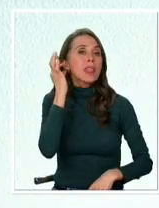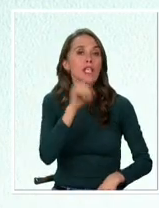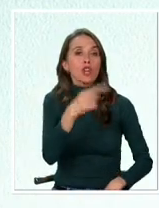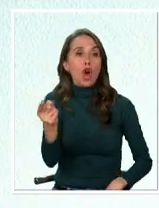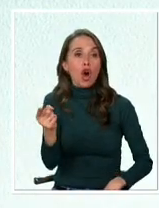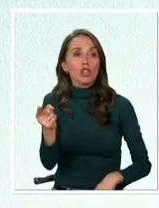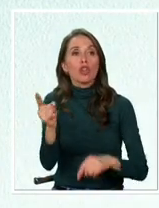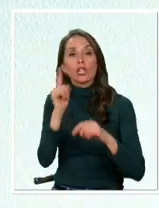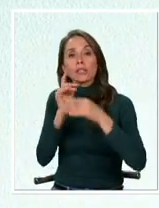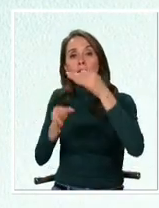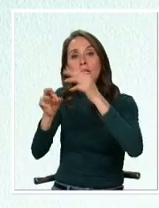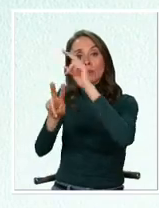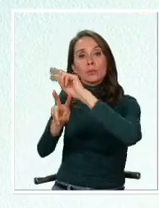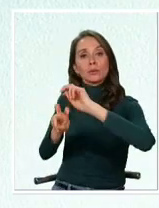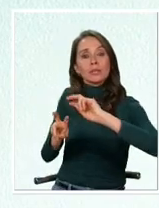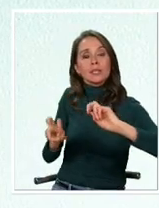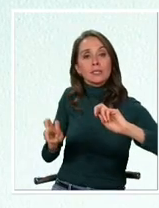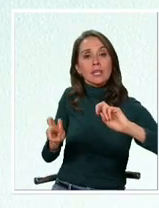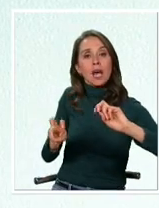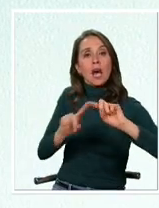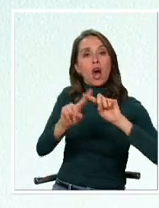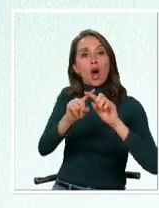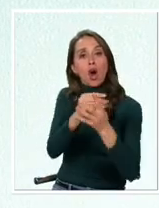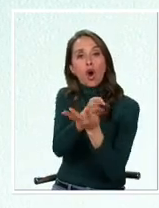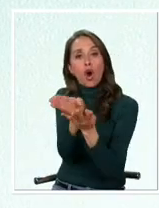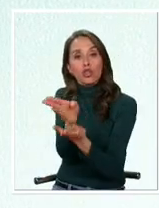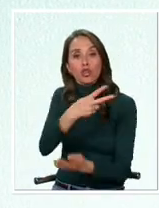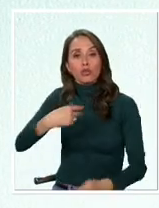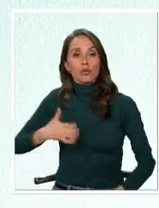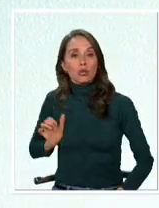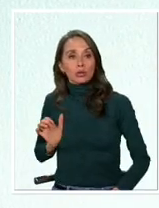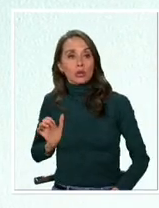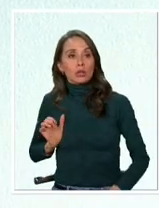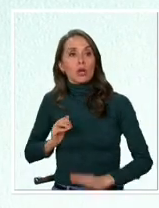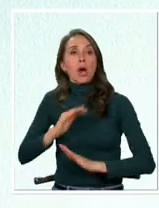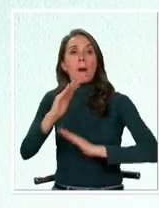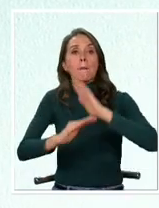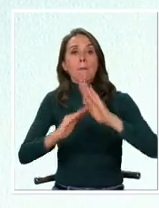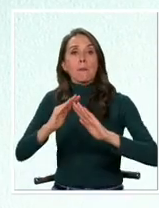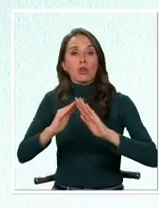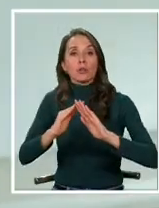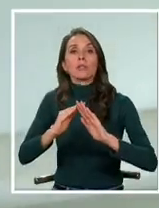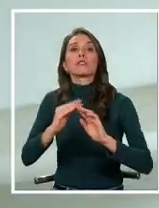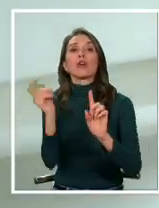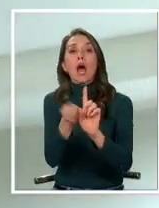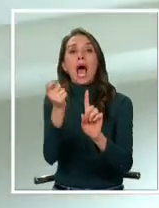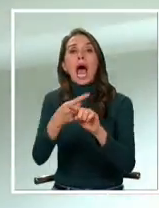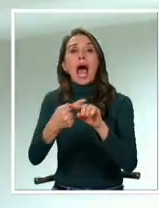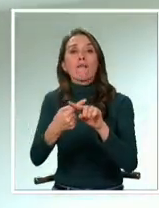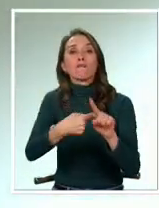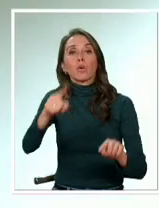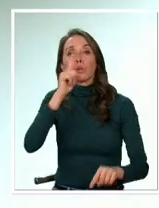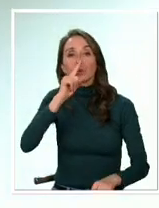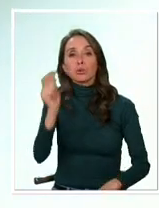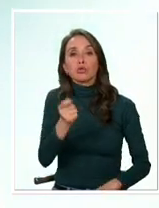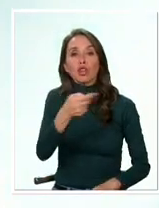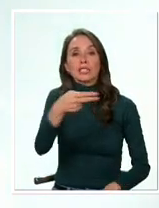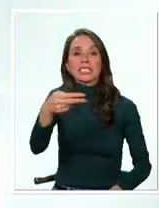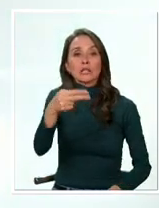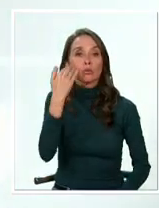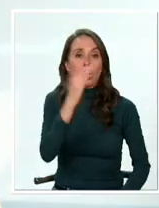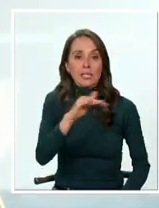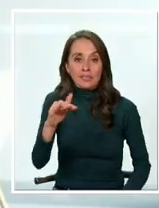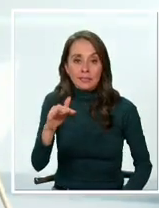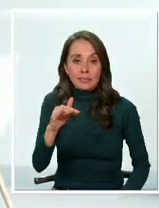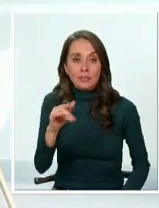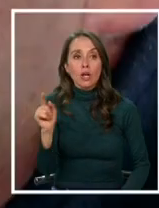siendo materia de investigación en otras aristas por nosotros en temas de explotación sexual infantil situaciones similares habrían sido